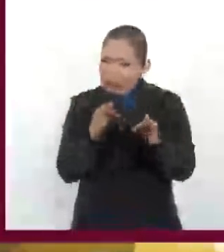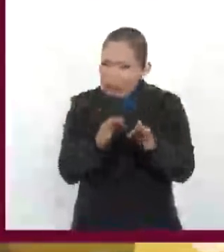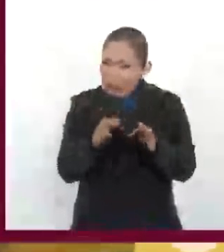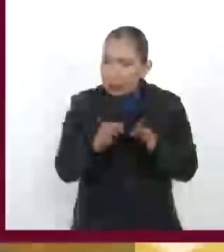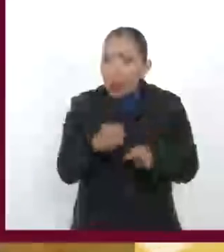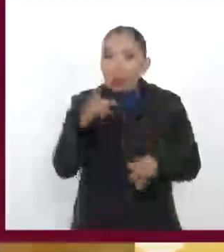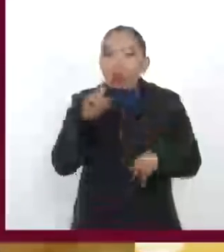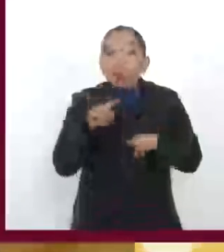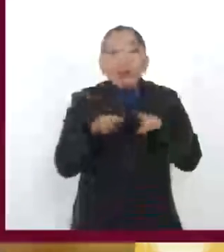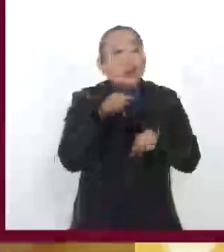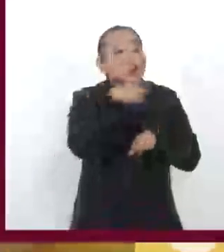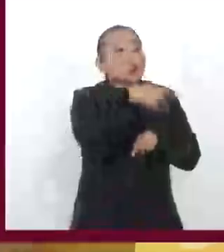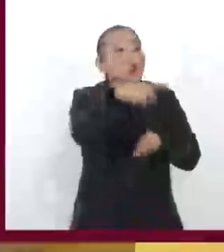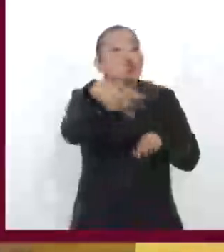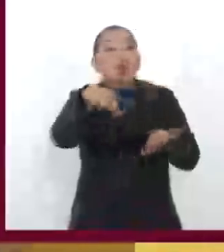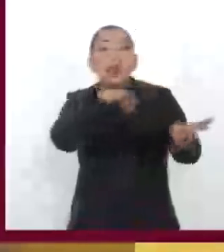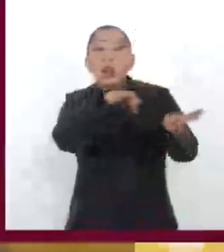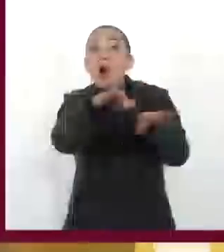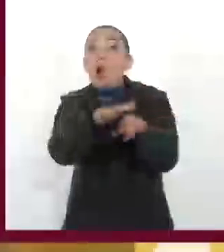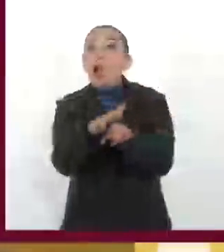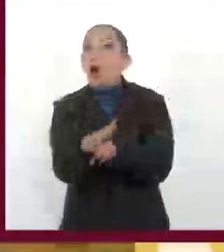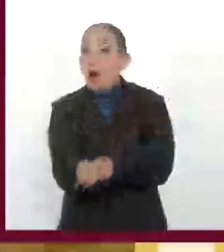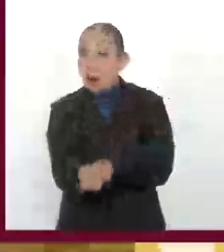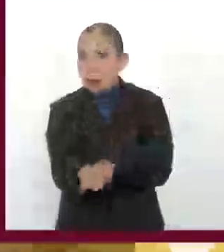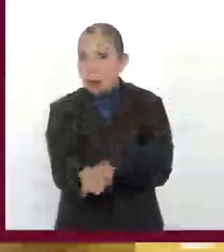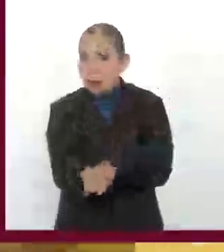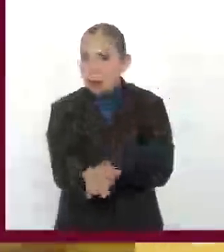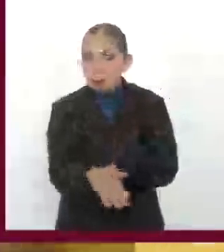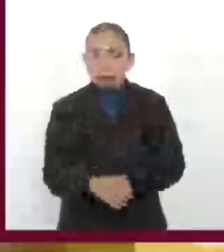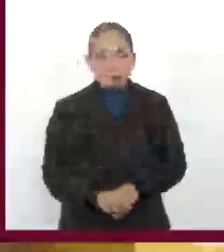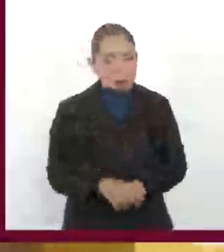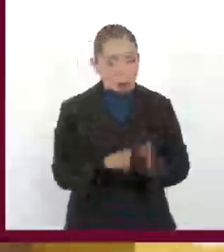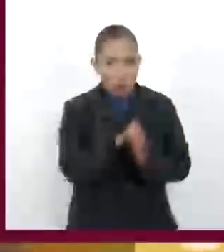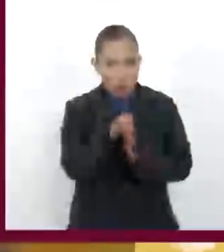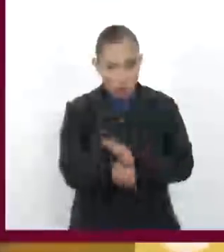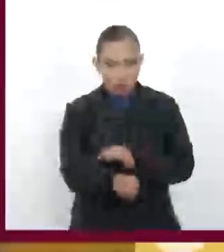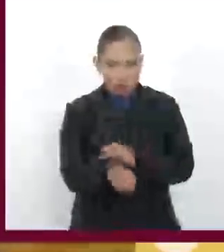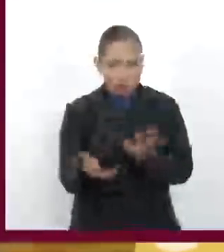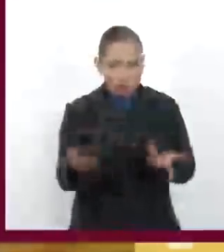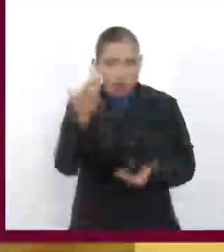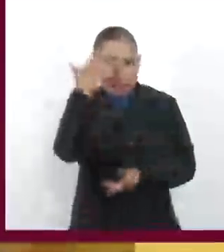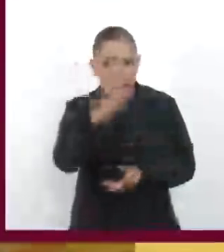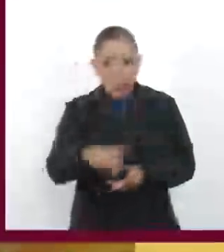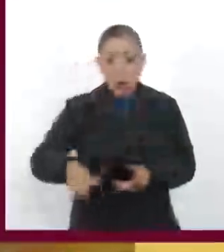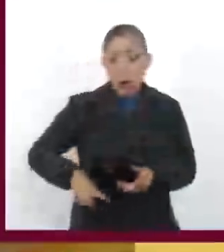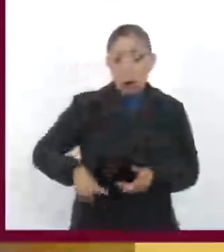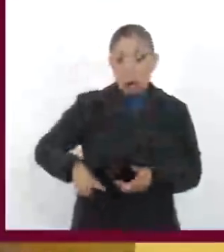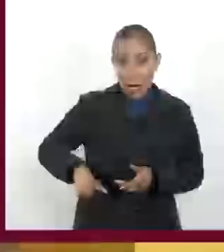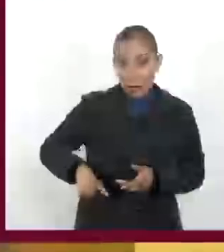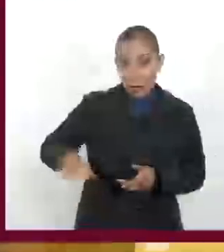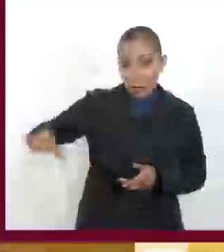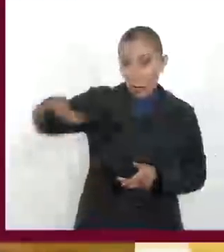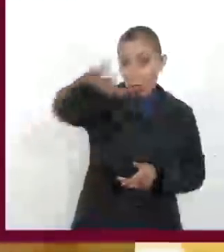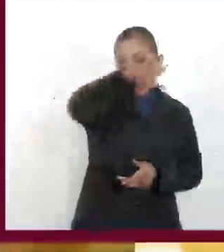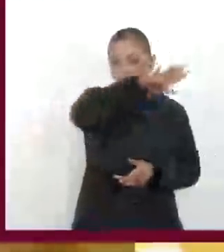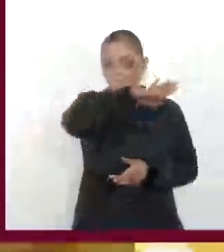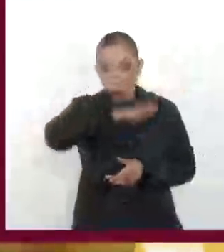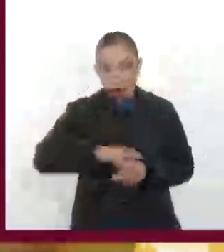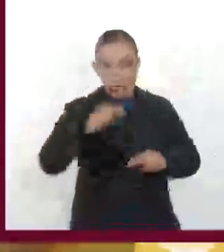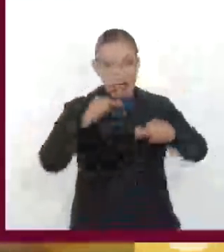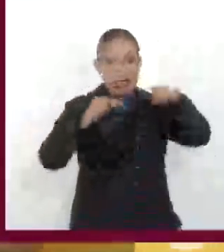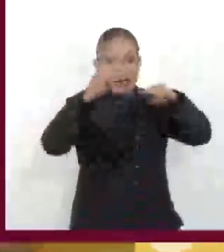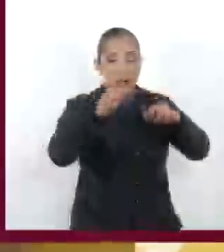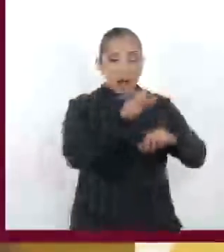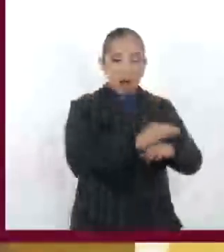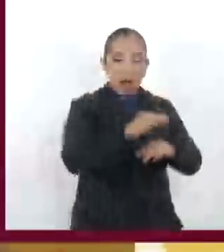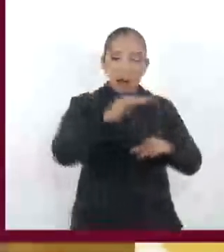específicas inherentes a la función que cada uno de estos servidores públicos desempeña. Como ustedes saben, el Estado está organizado